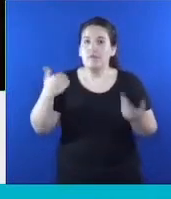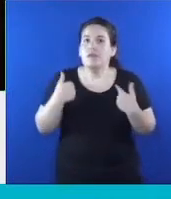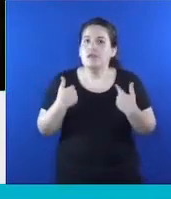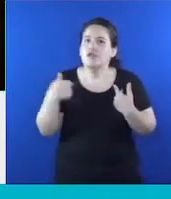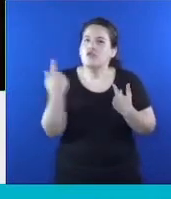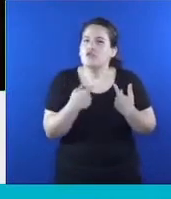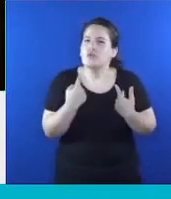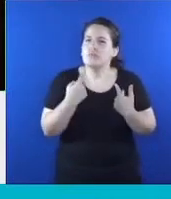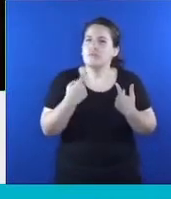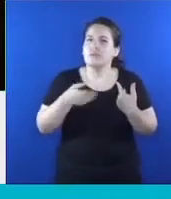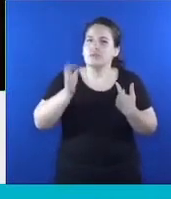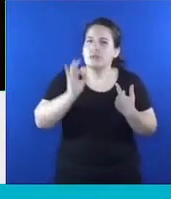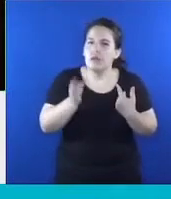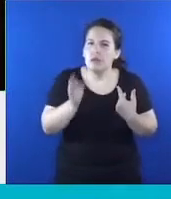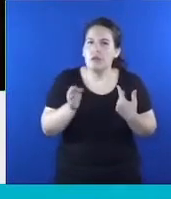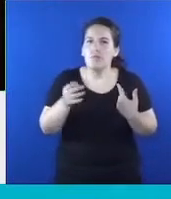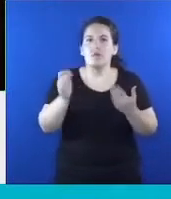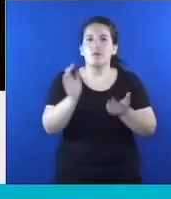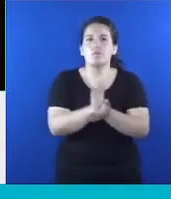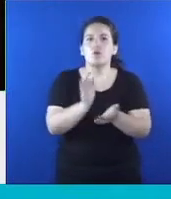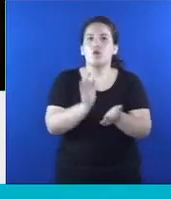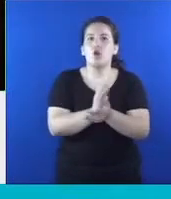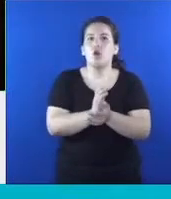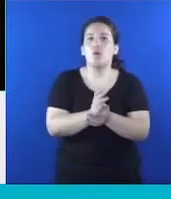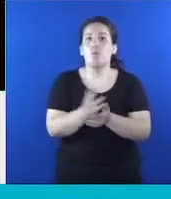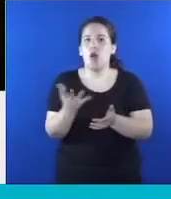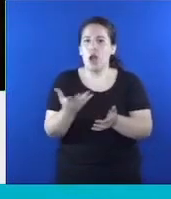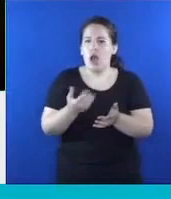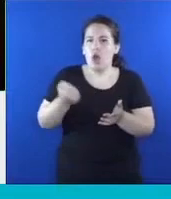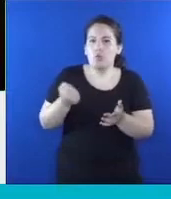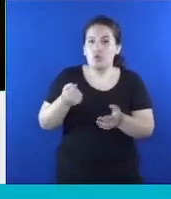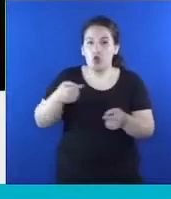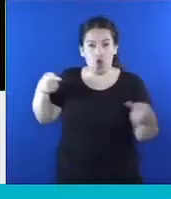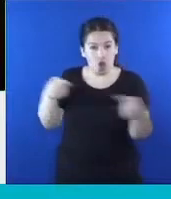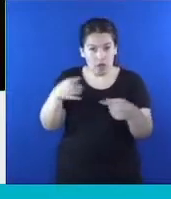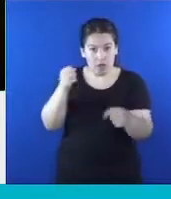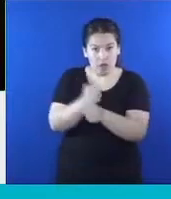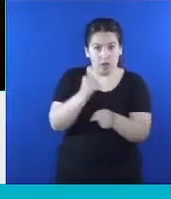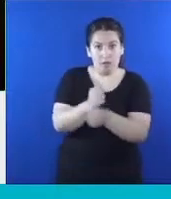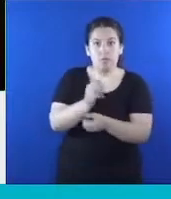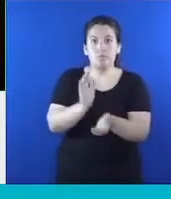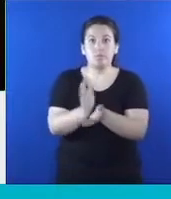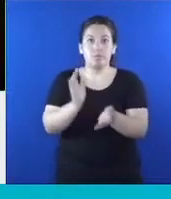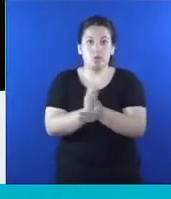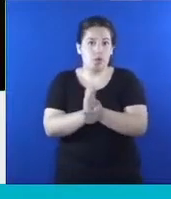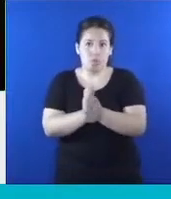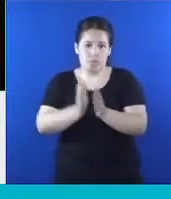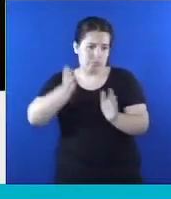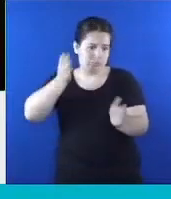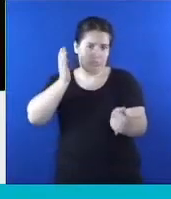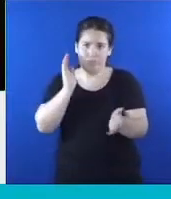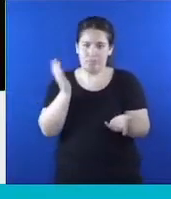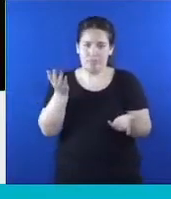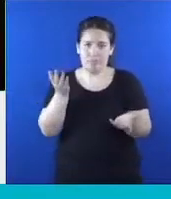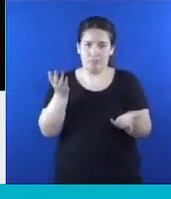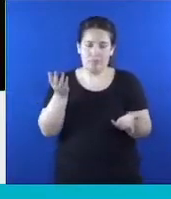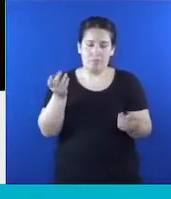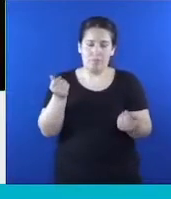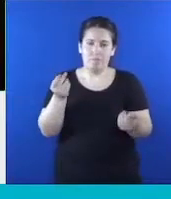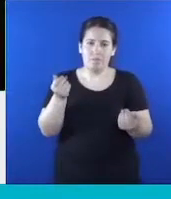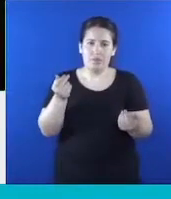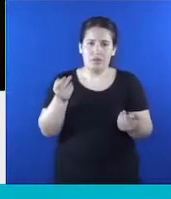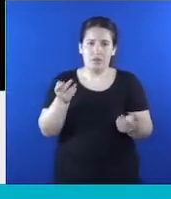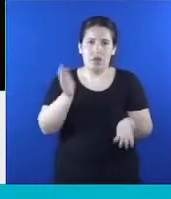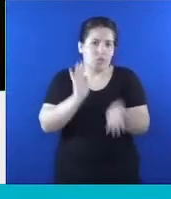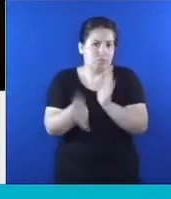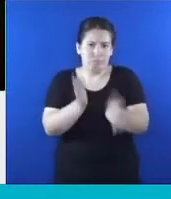no se nos escapa que se quiere hacer pasar un ajuste feroz contra los trabajadores con un agravamiento del de los